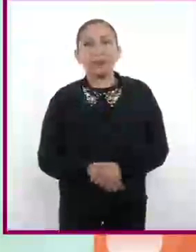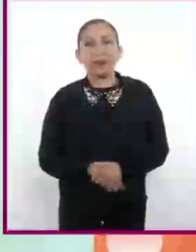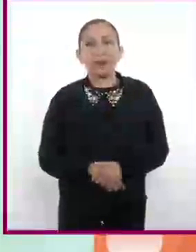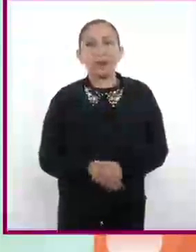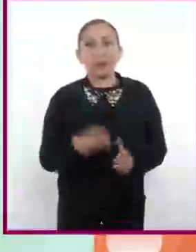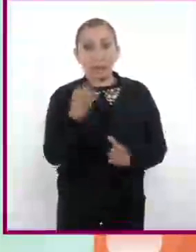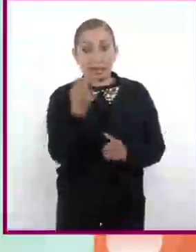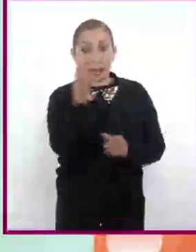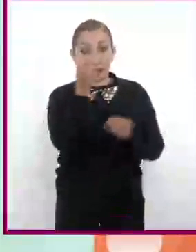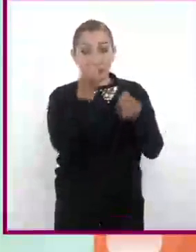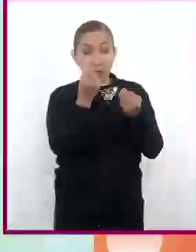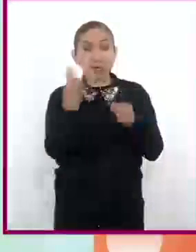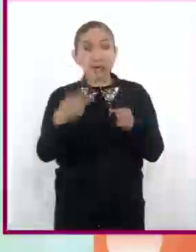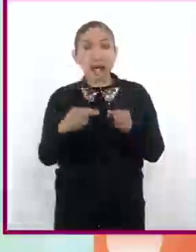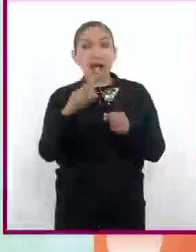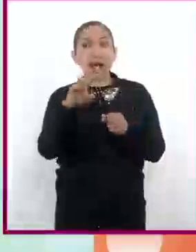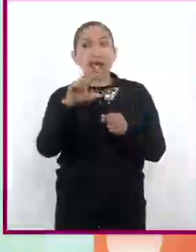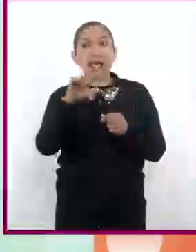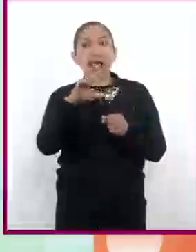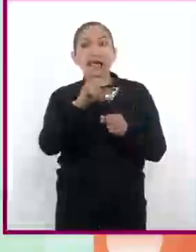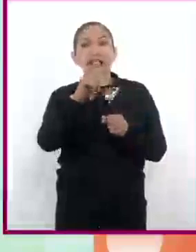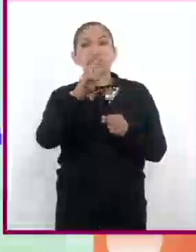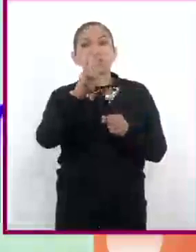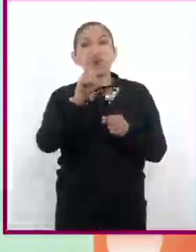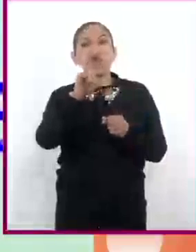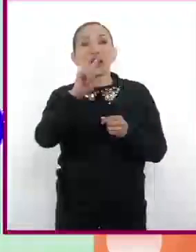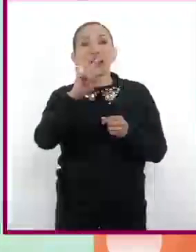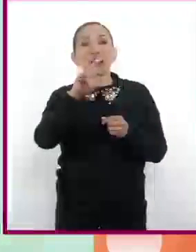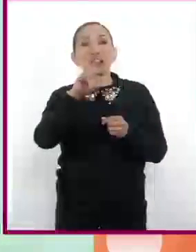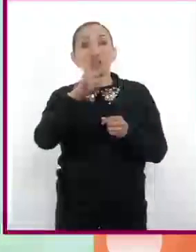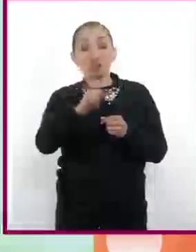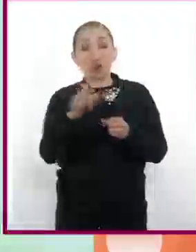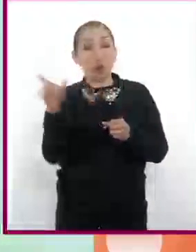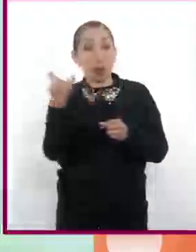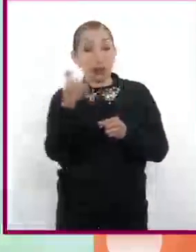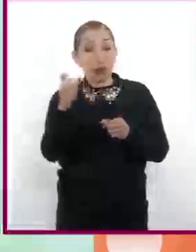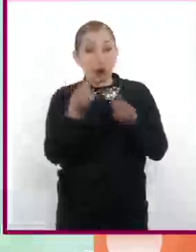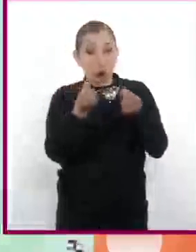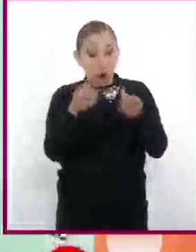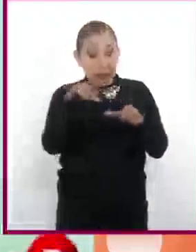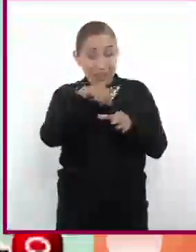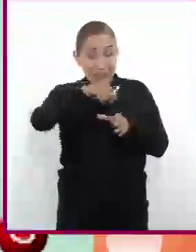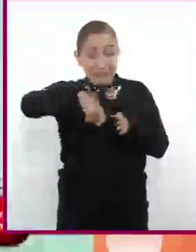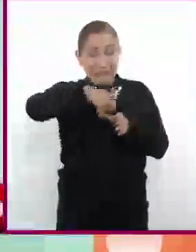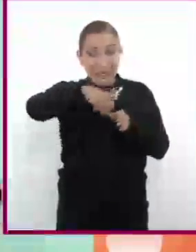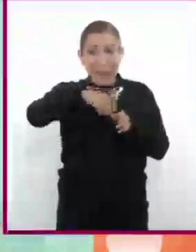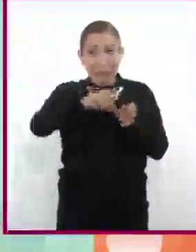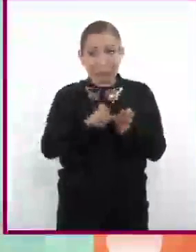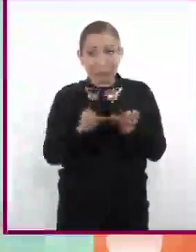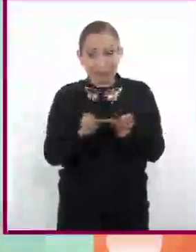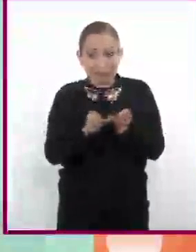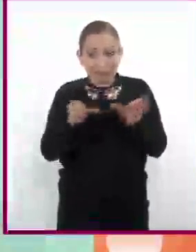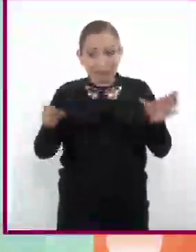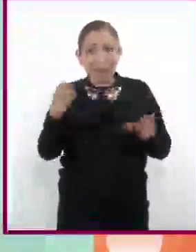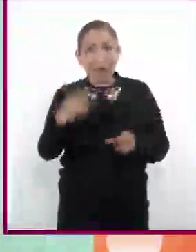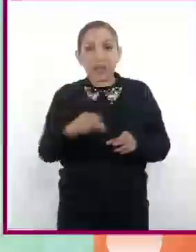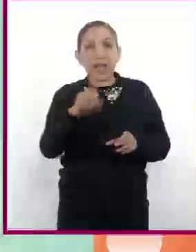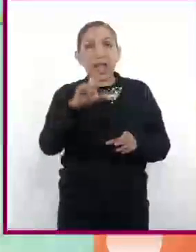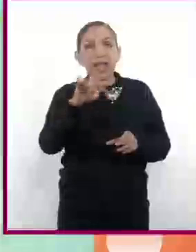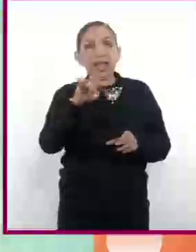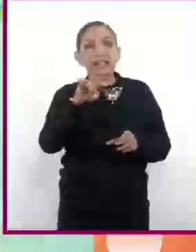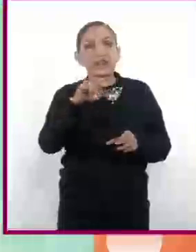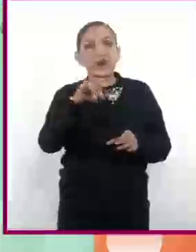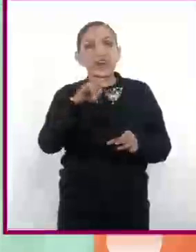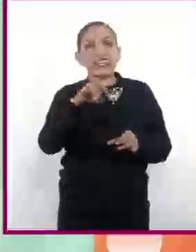A estas sustancias se les llama electrolitos. Cuando estas sustancias se disocian parcialmente, se les llama